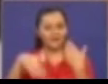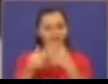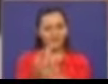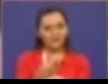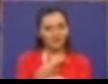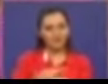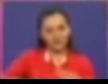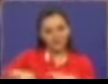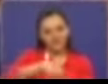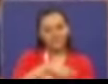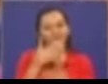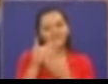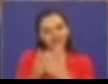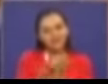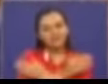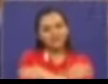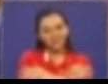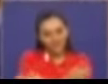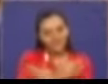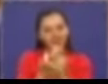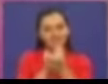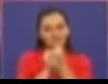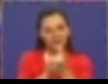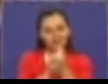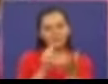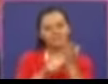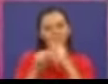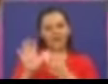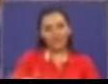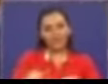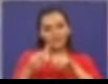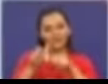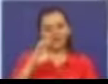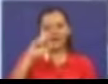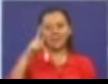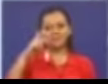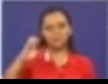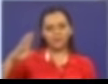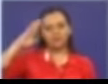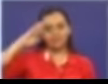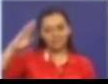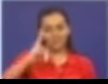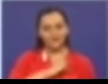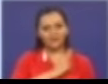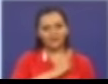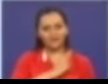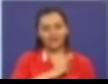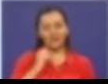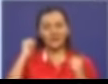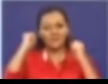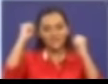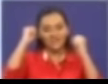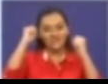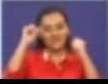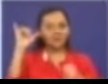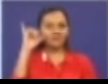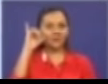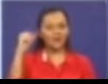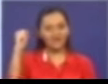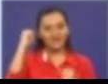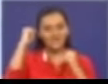país. Felicitaciones al MAGAP, a la ESPE. Felicitaciones, Ecuador. Y viva Sangolquí. Viva